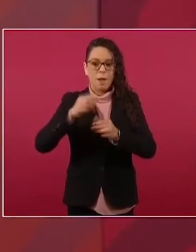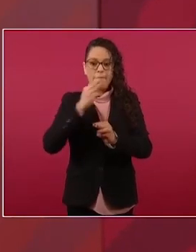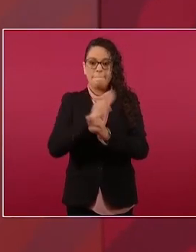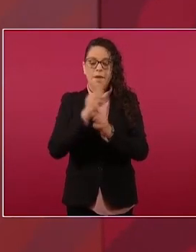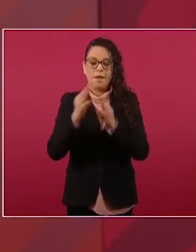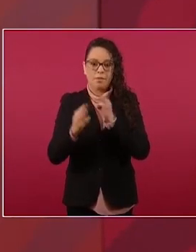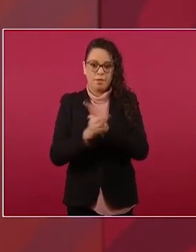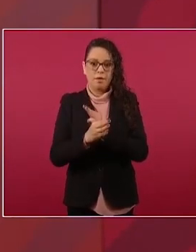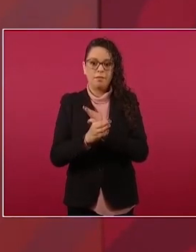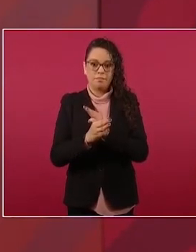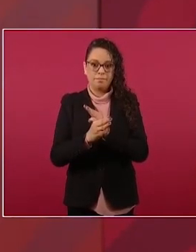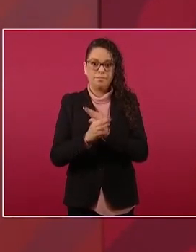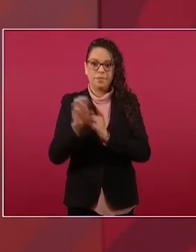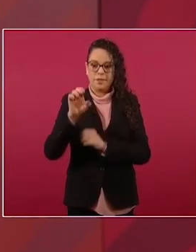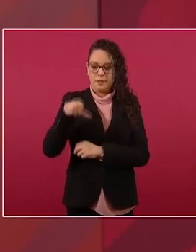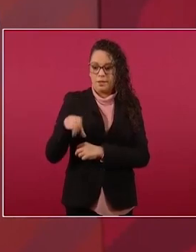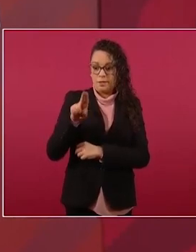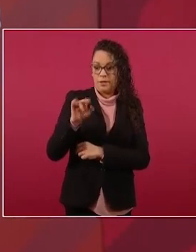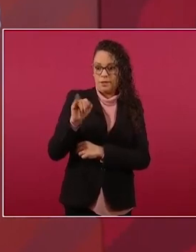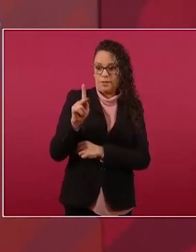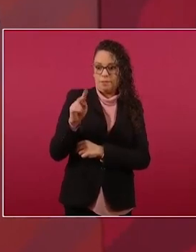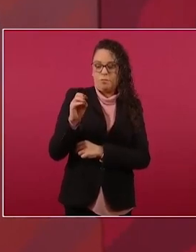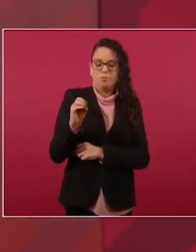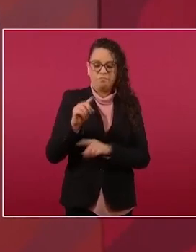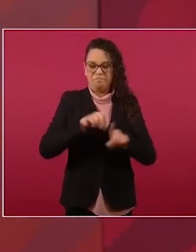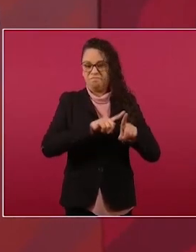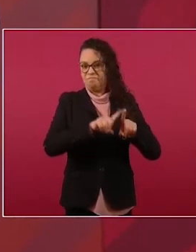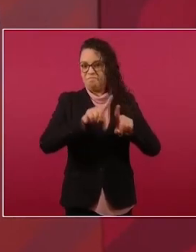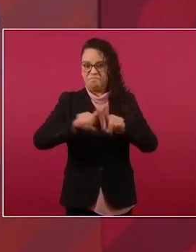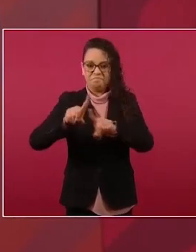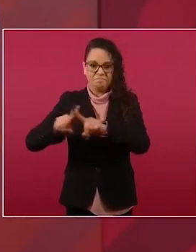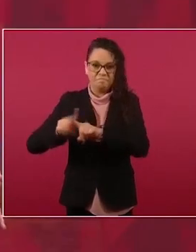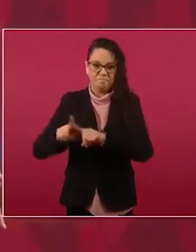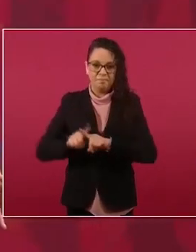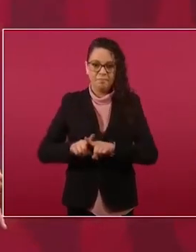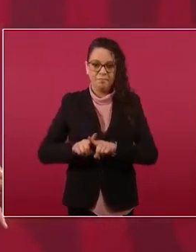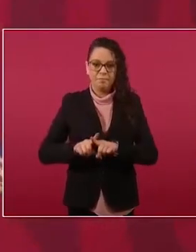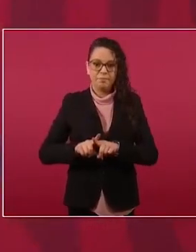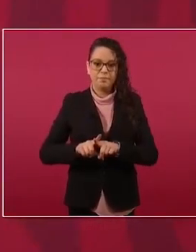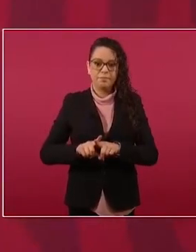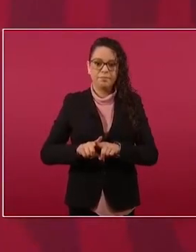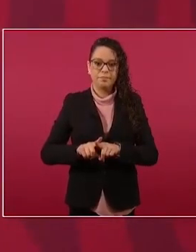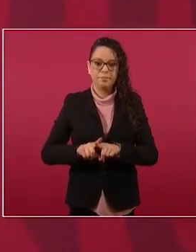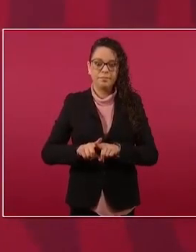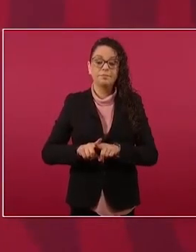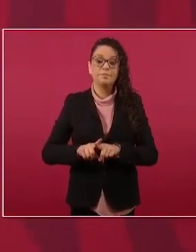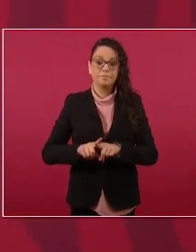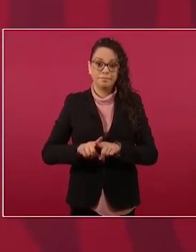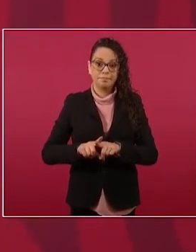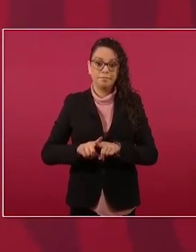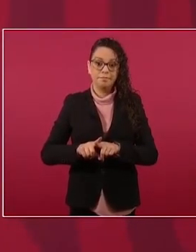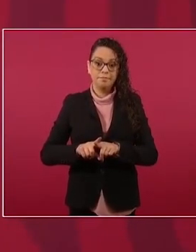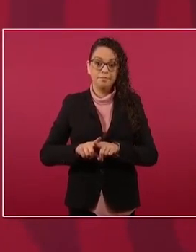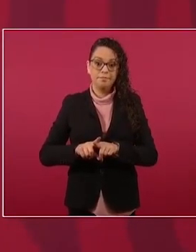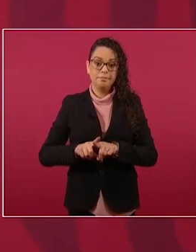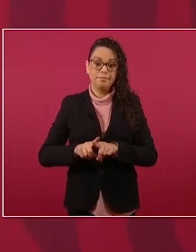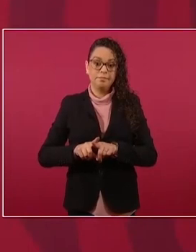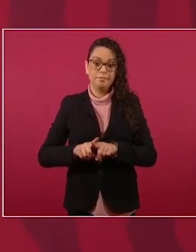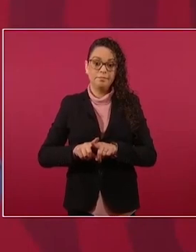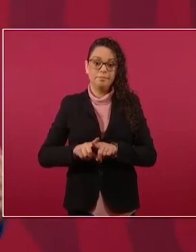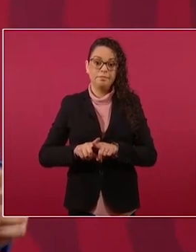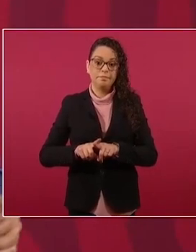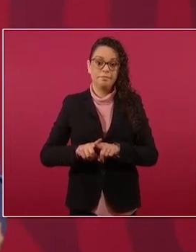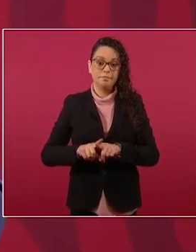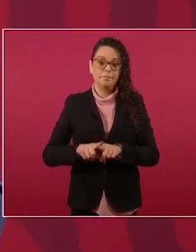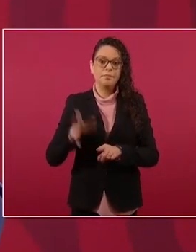Les informo, aunque ya lo hemos dicho, de que antes de esta intervención se